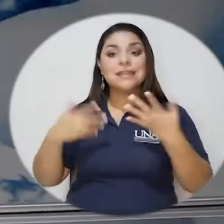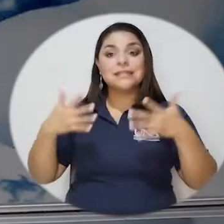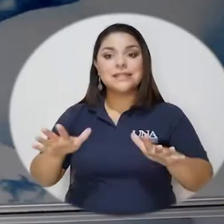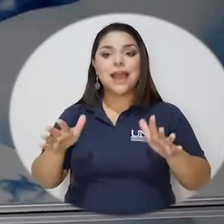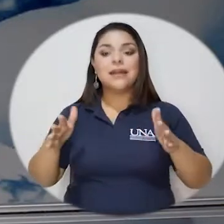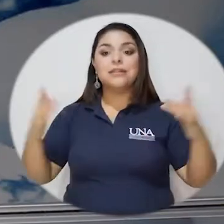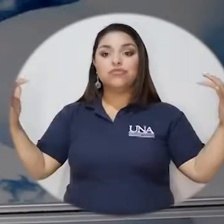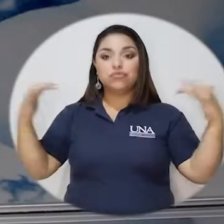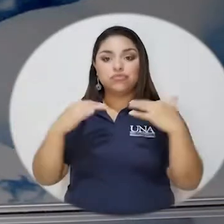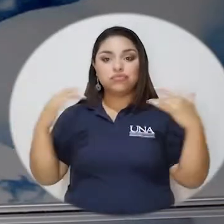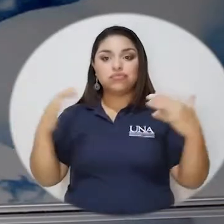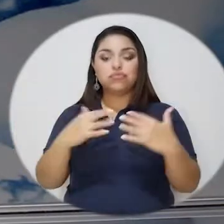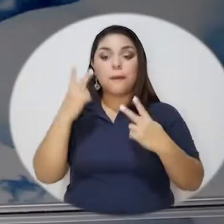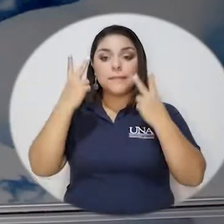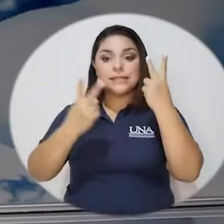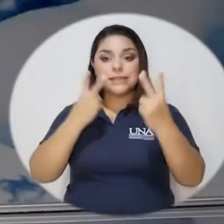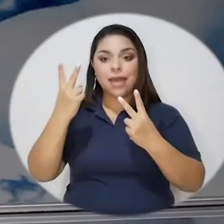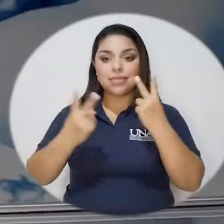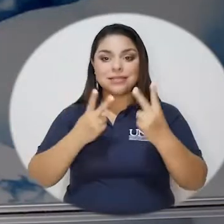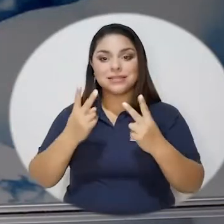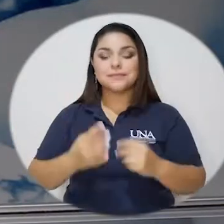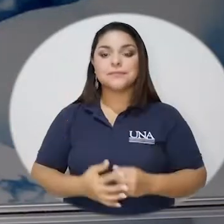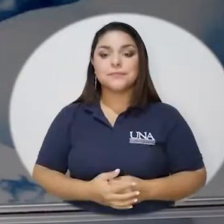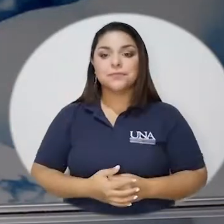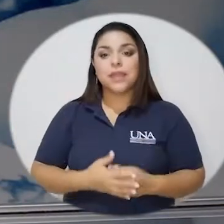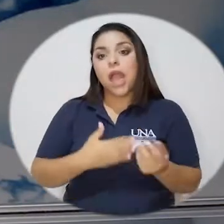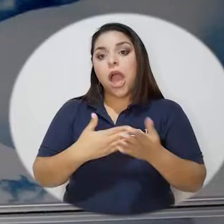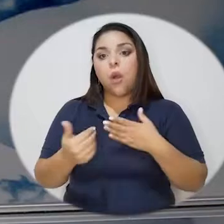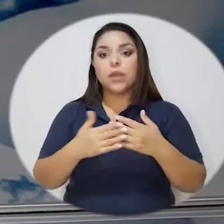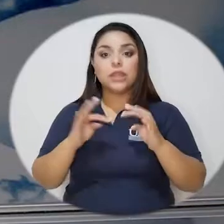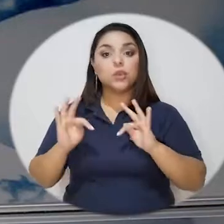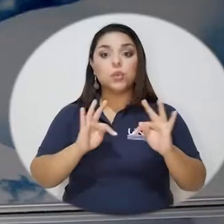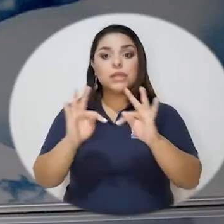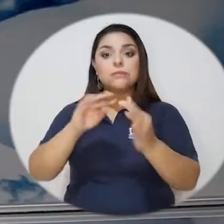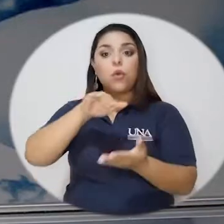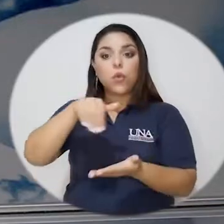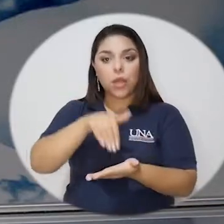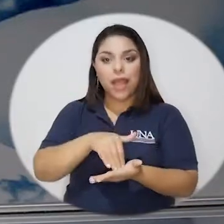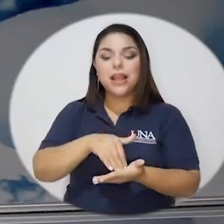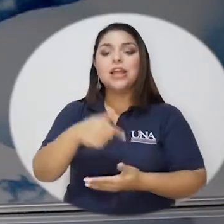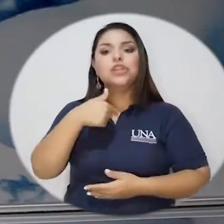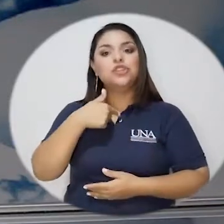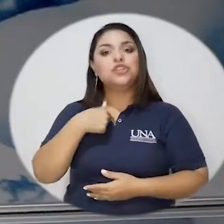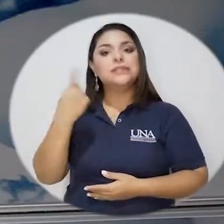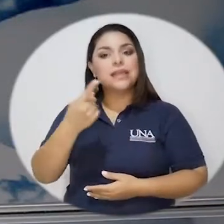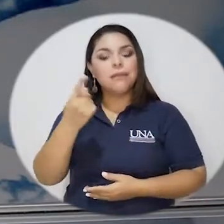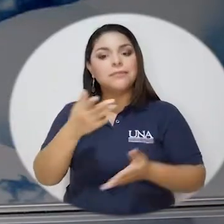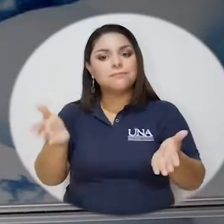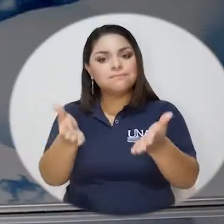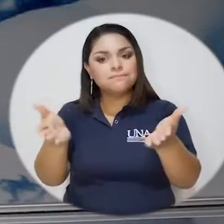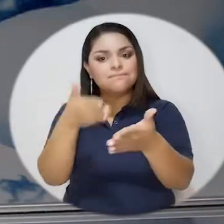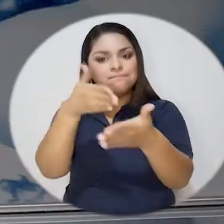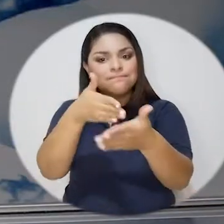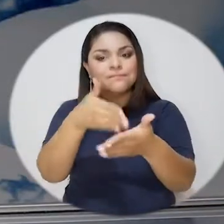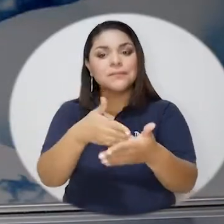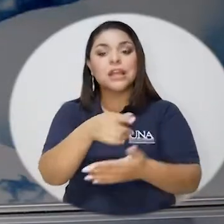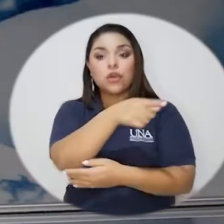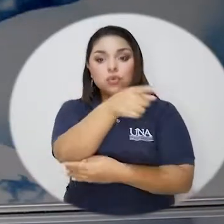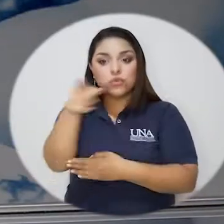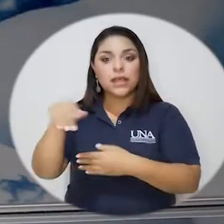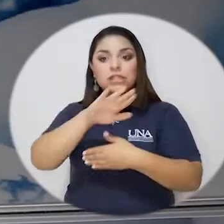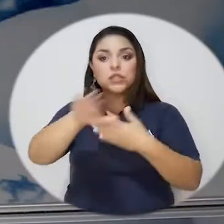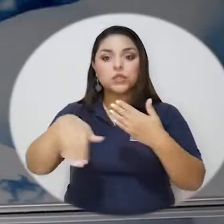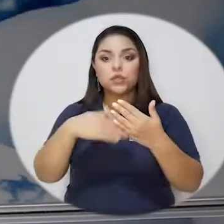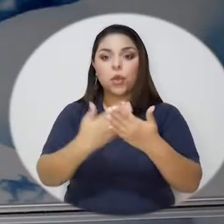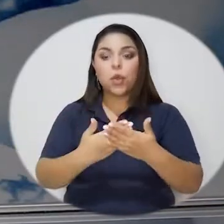etcétera, empiezan a recibir visitantes, aunque sea turismo local. Yo hago una